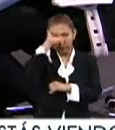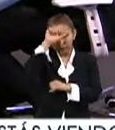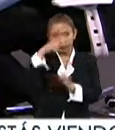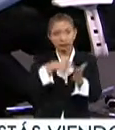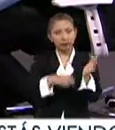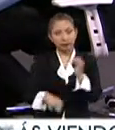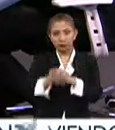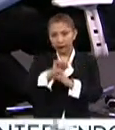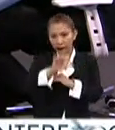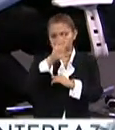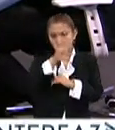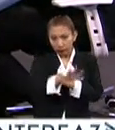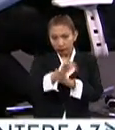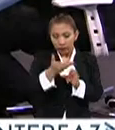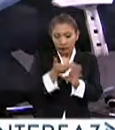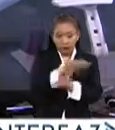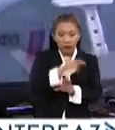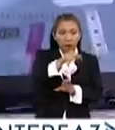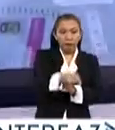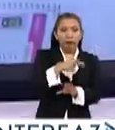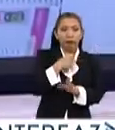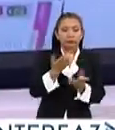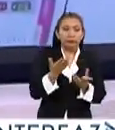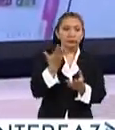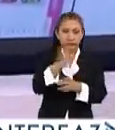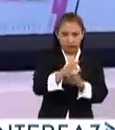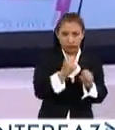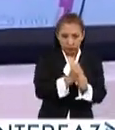en 1965, él lo fue una década